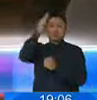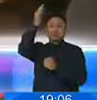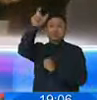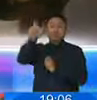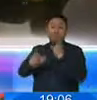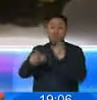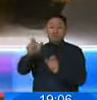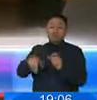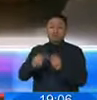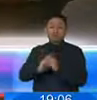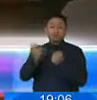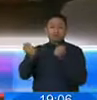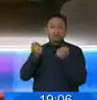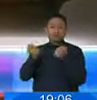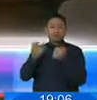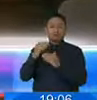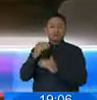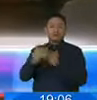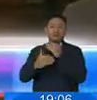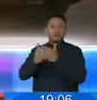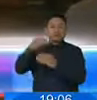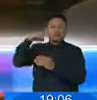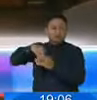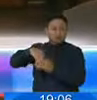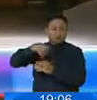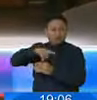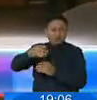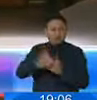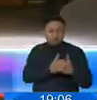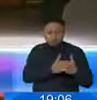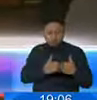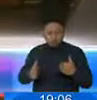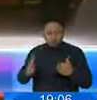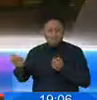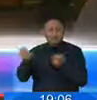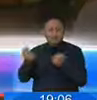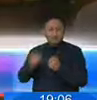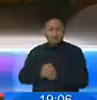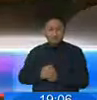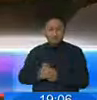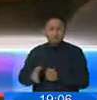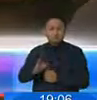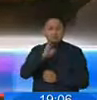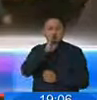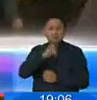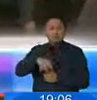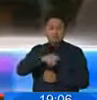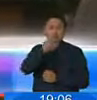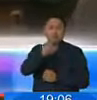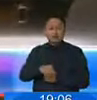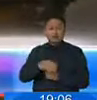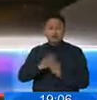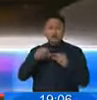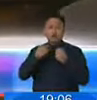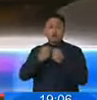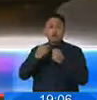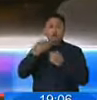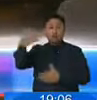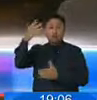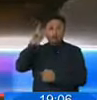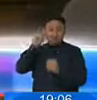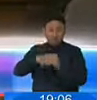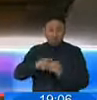controlar el proceso electoral, organizar, dirigir el proceso electoral, tienen que estar totalmente desvinculados